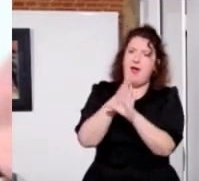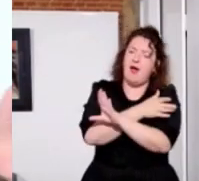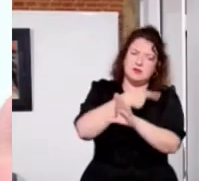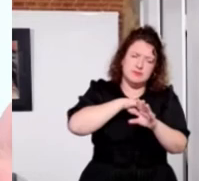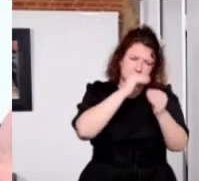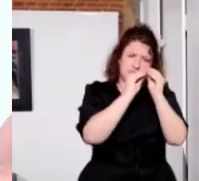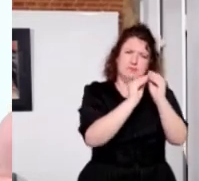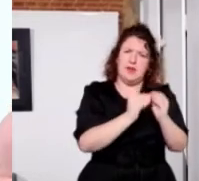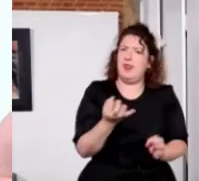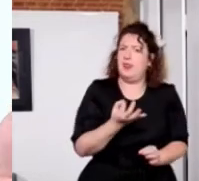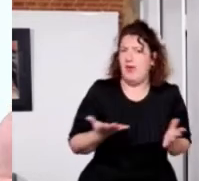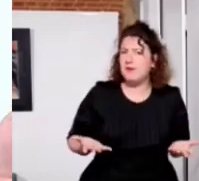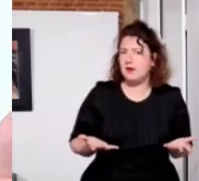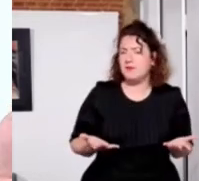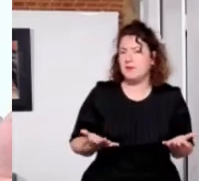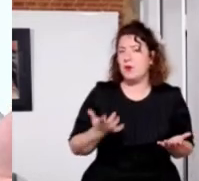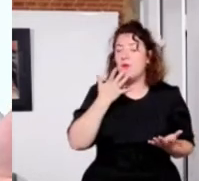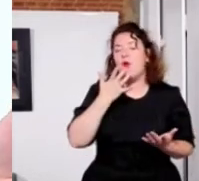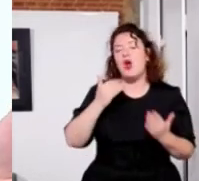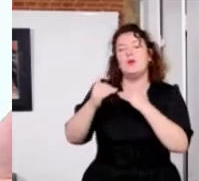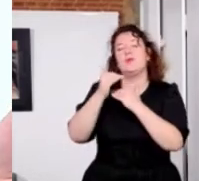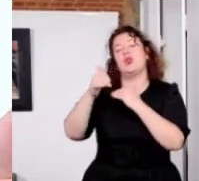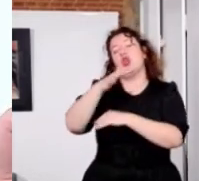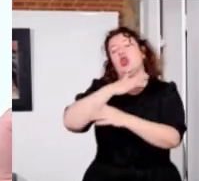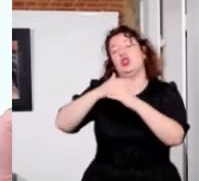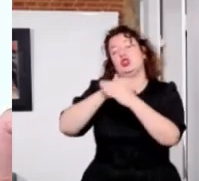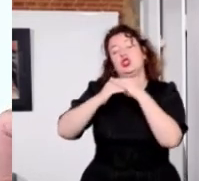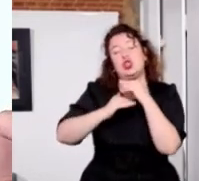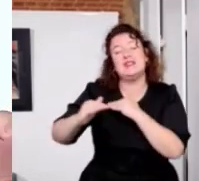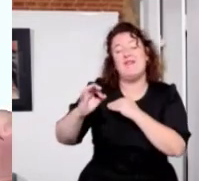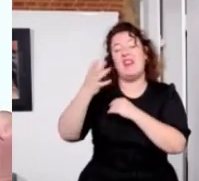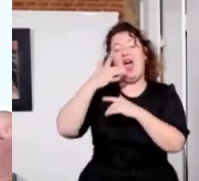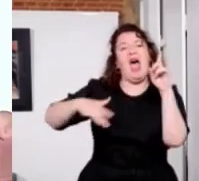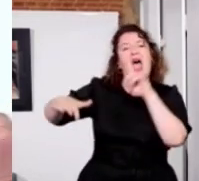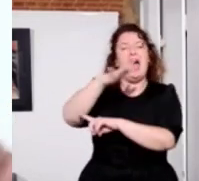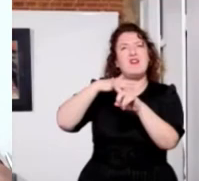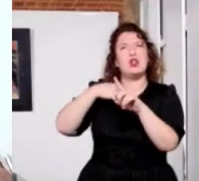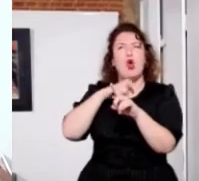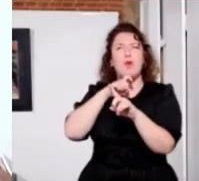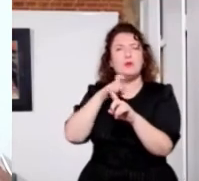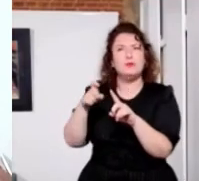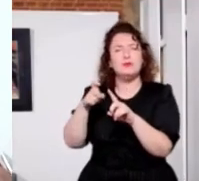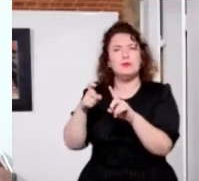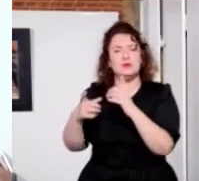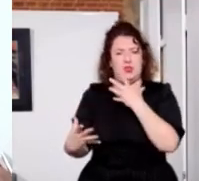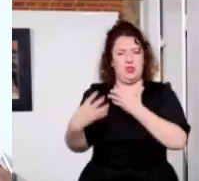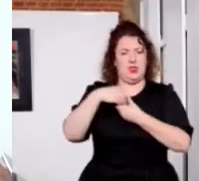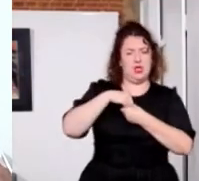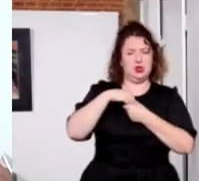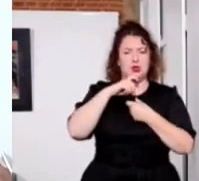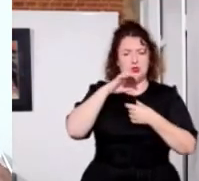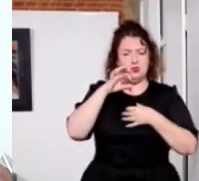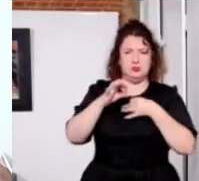¿Cómo trabajar la sostenibilidad ambiental cuando a veces se nos mete como una copulativa?